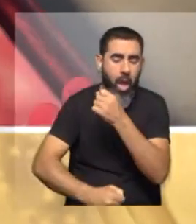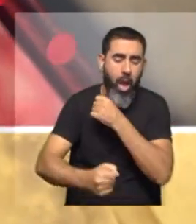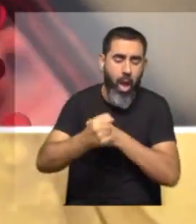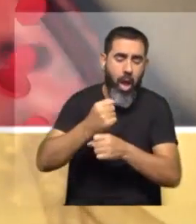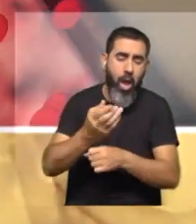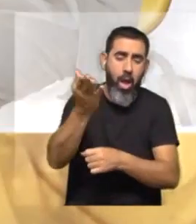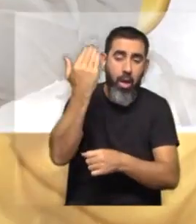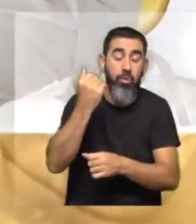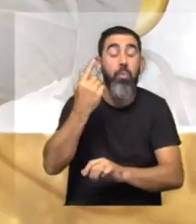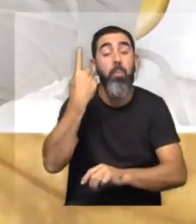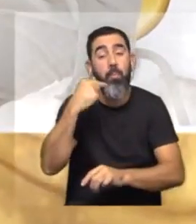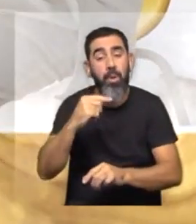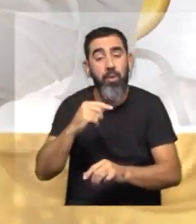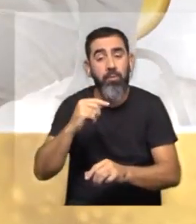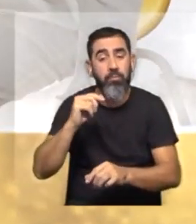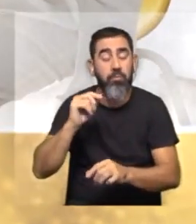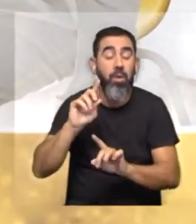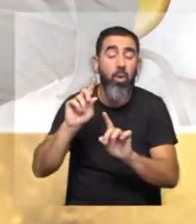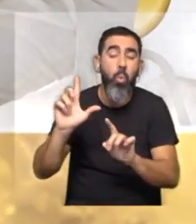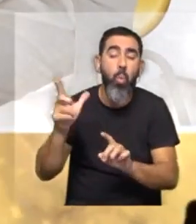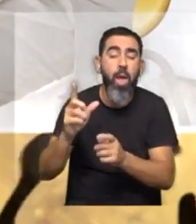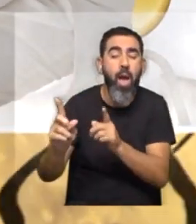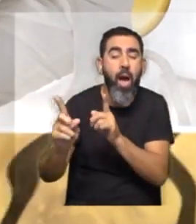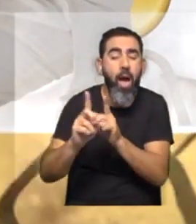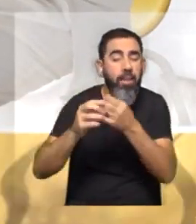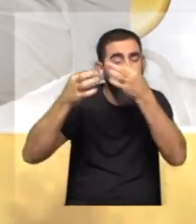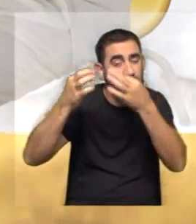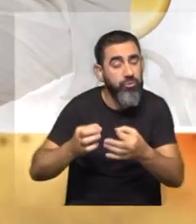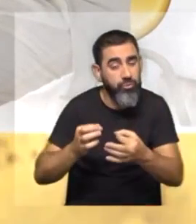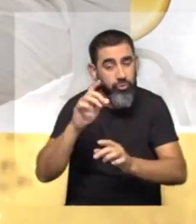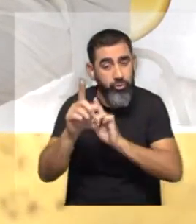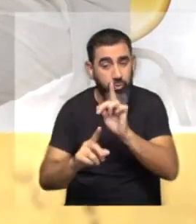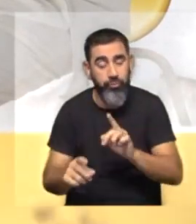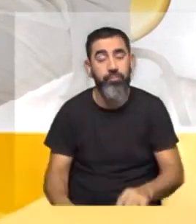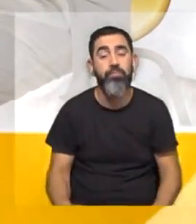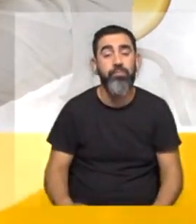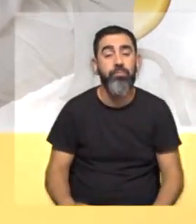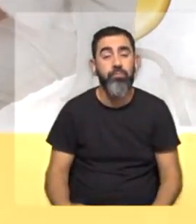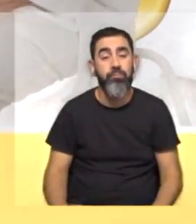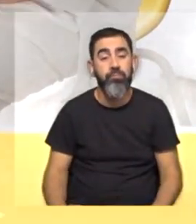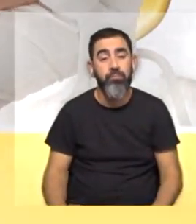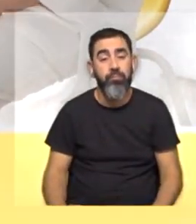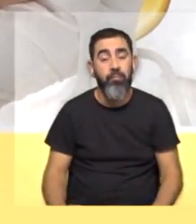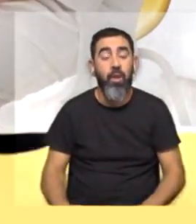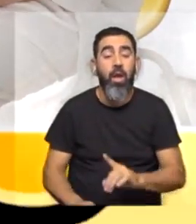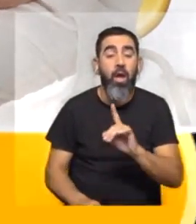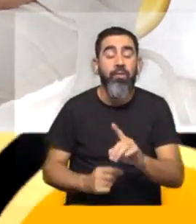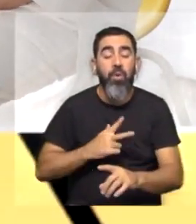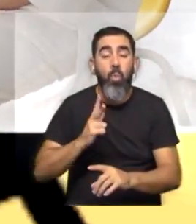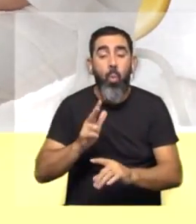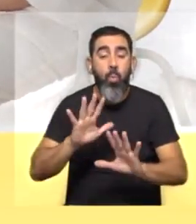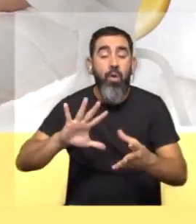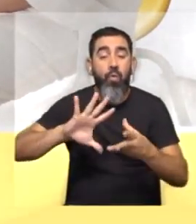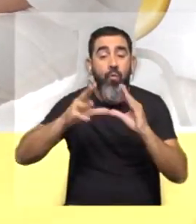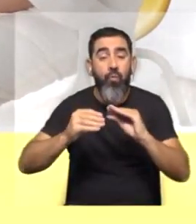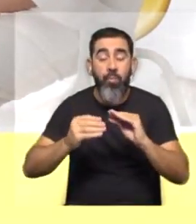pero habitualmente muy desatendida, ¿verdad? Le hemos dado... tiene que ver con la forma en que los humanos encaramos las cosas. Cuando es